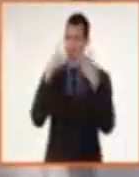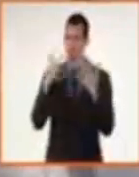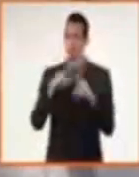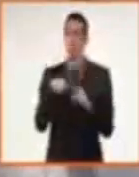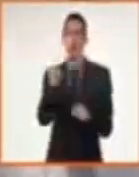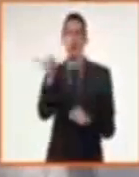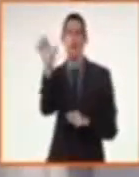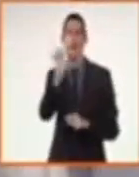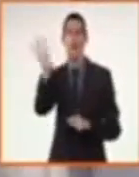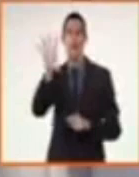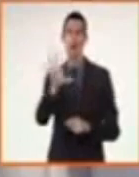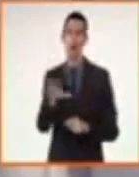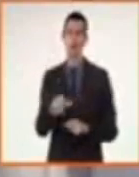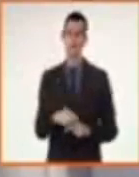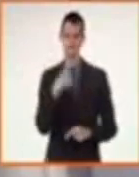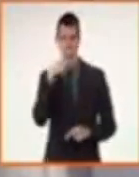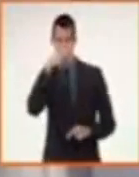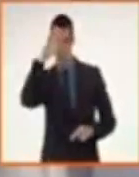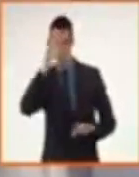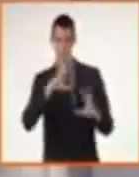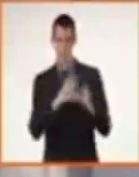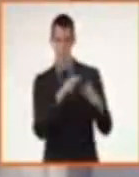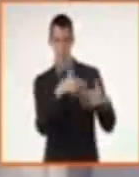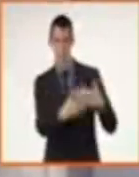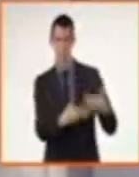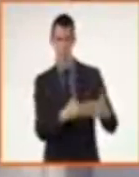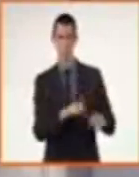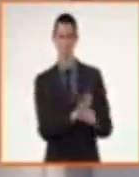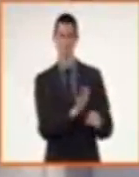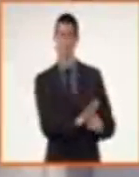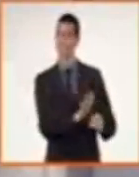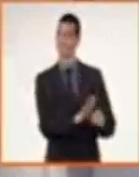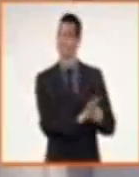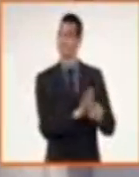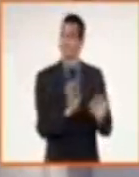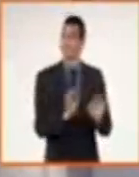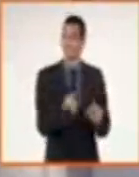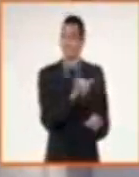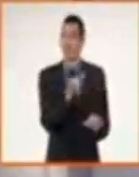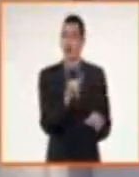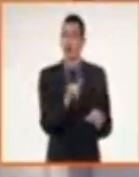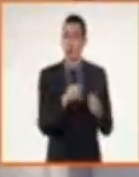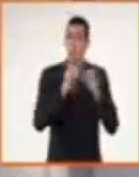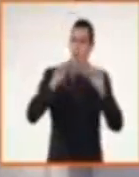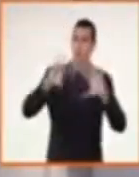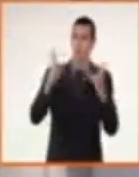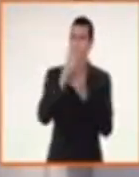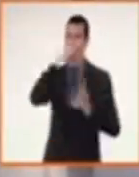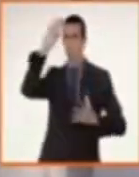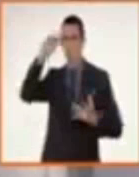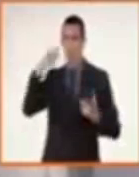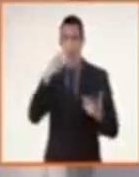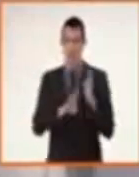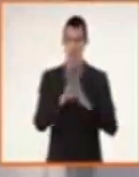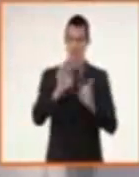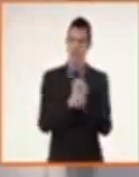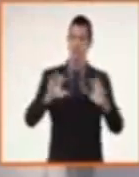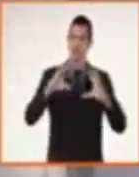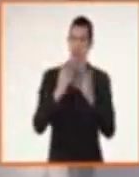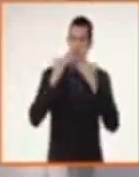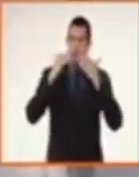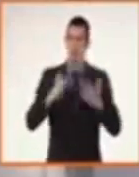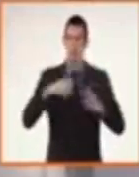suerte, ahora, aunque sea para decir abstencionismo, han dicho que en Cuba hubo elecciones, porque ya sabemos que hubo una época en que ni siquiera se... Es